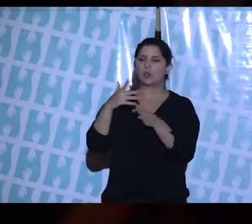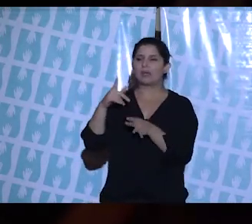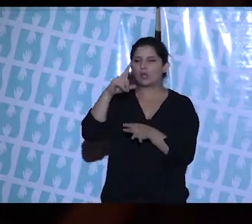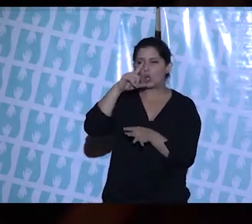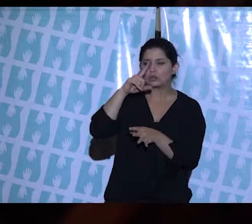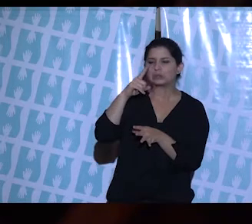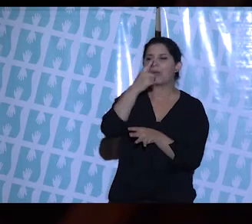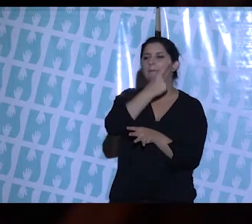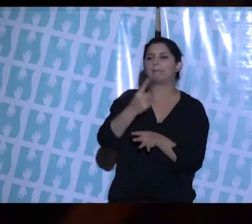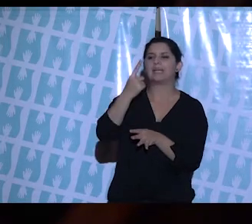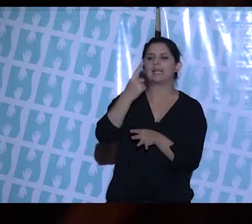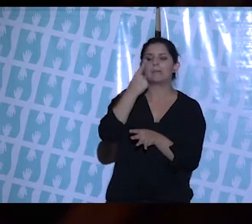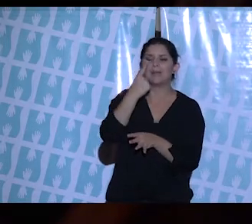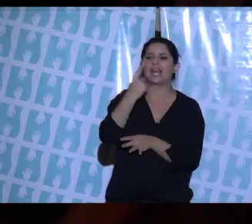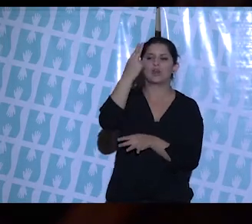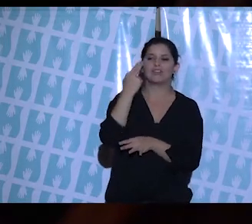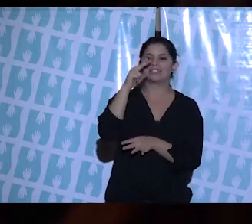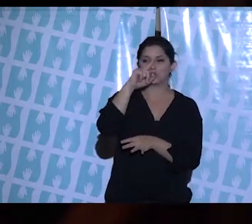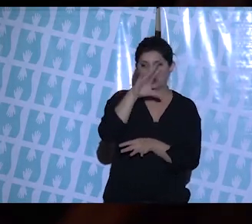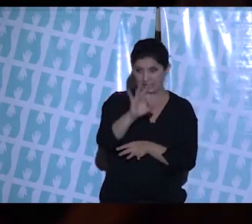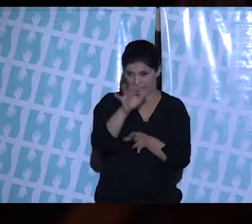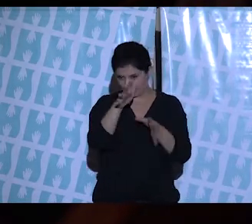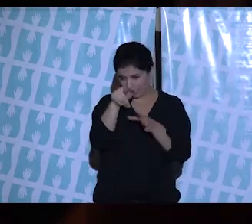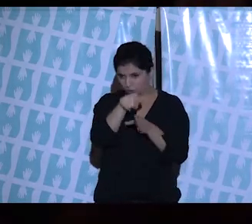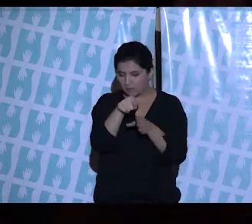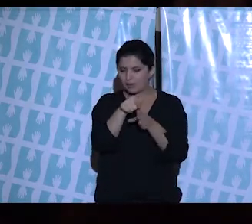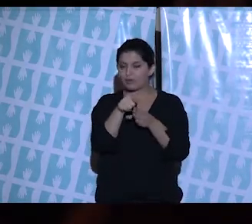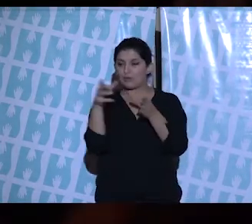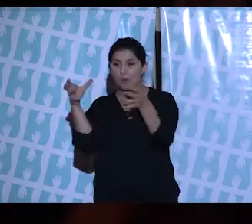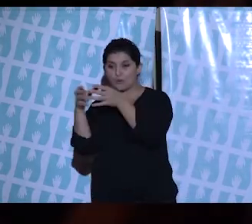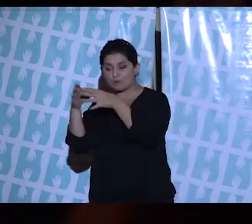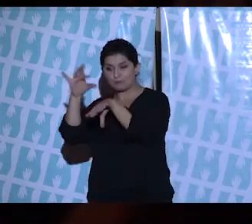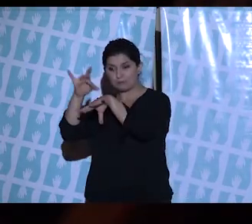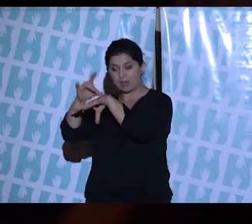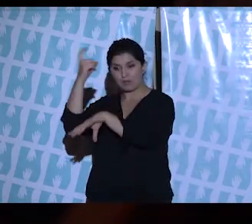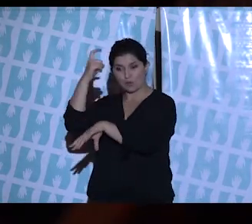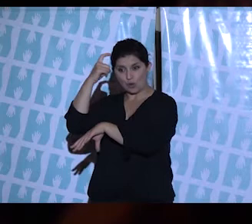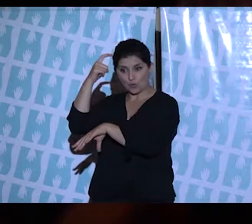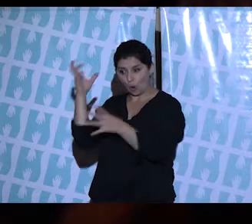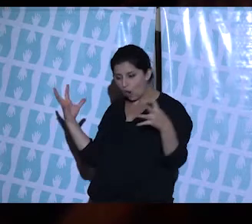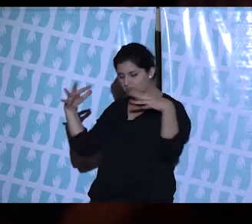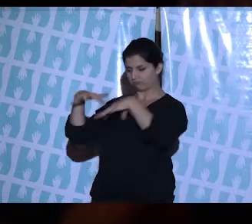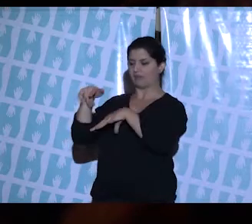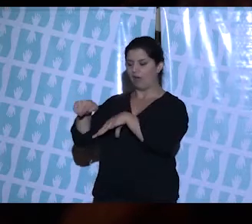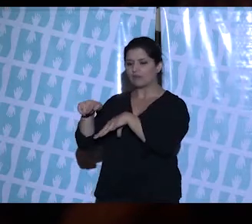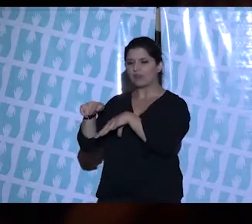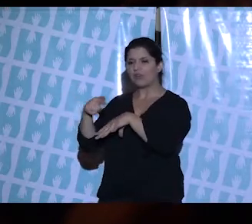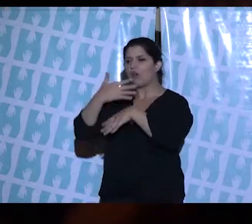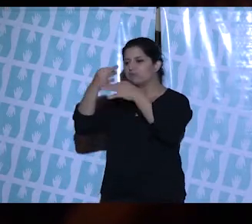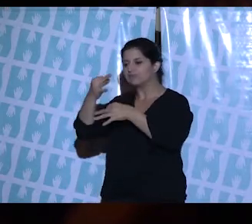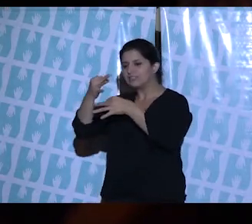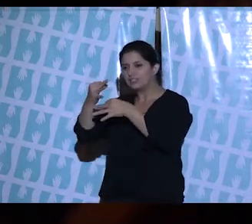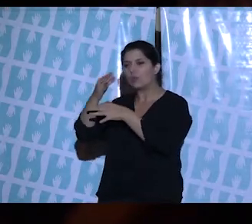70, un grupo de neurólogos decidió establecer lo que se llama el Banco de Cerebros de Londres,